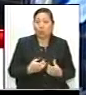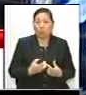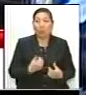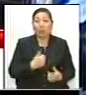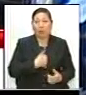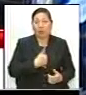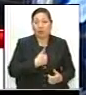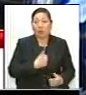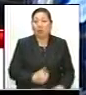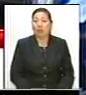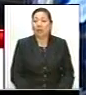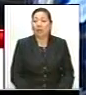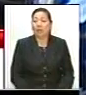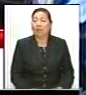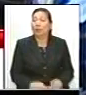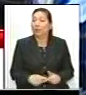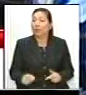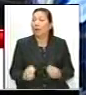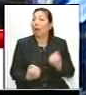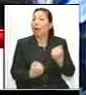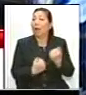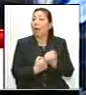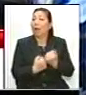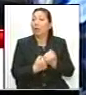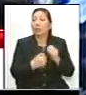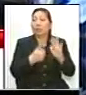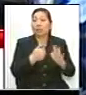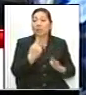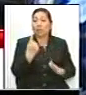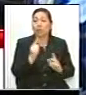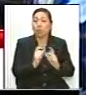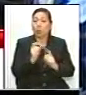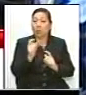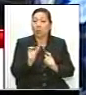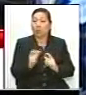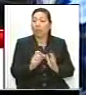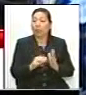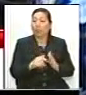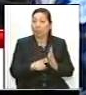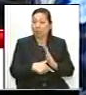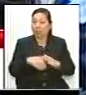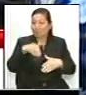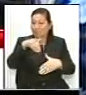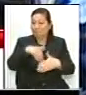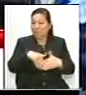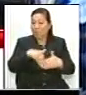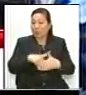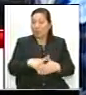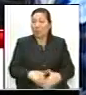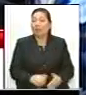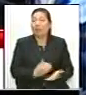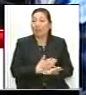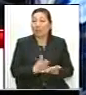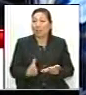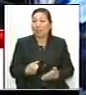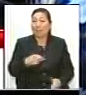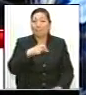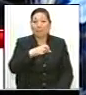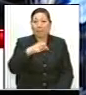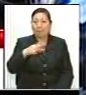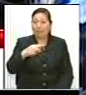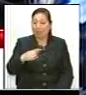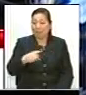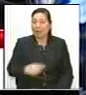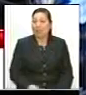que yo pertenecía salió respaldando a 61 congresistas después de la votación de vacancia del señor Pedro Pablo